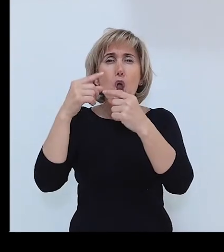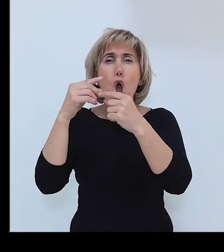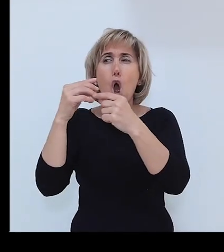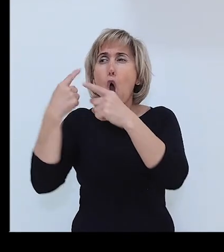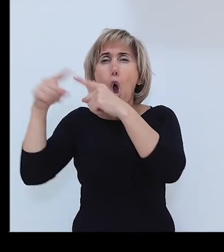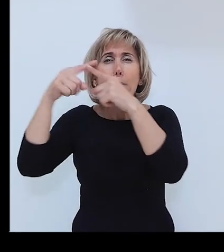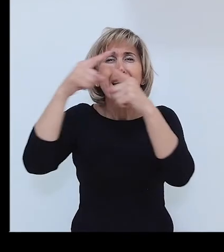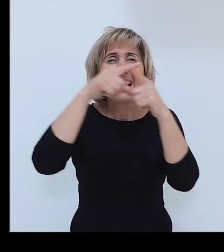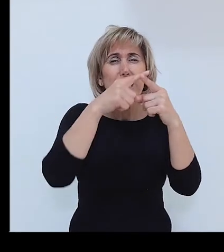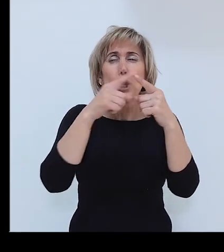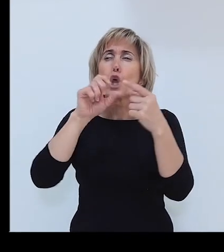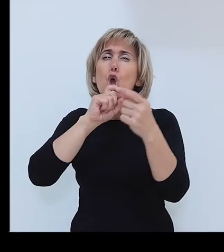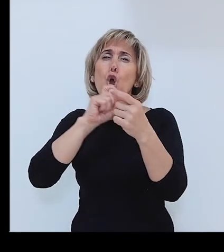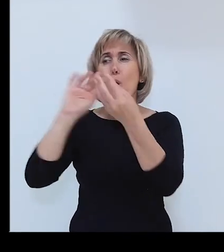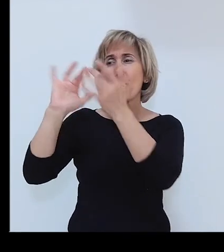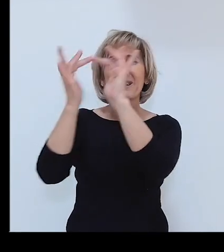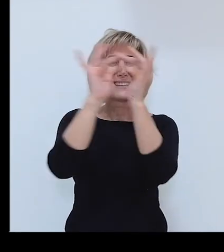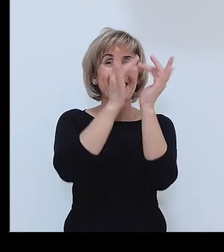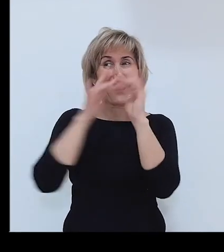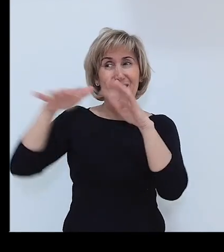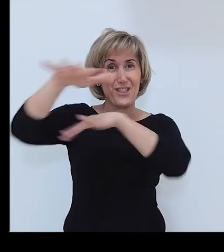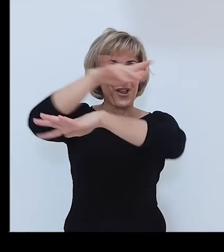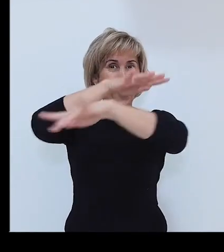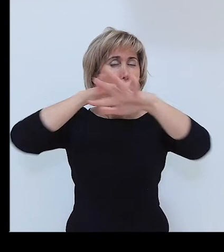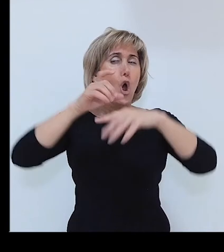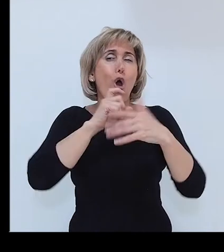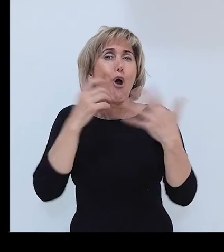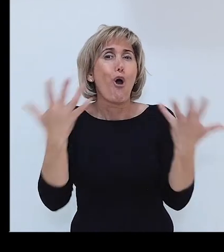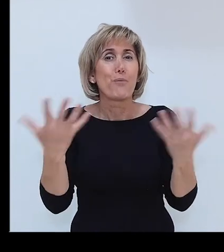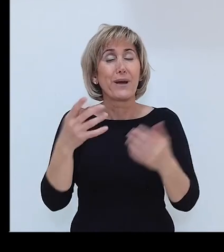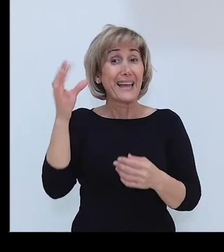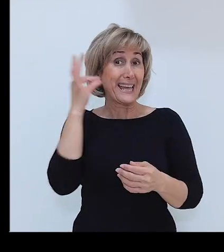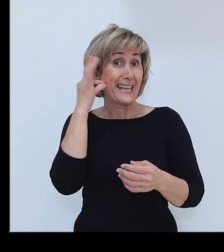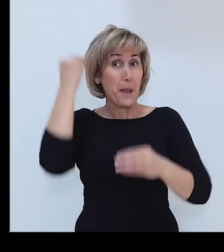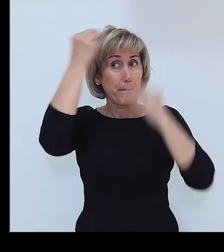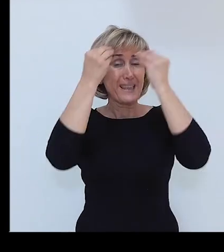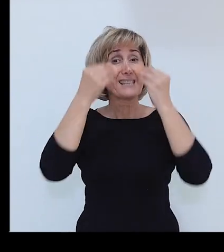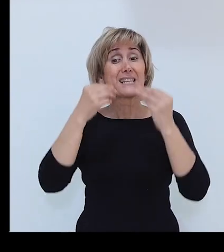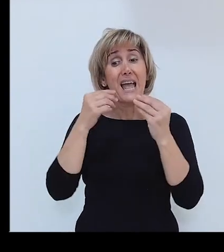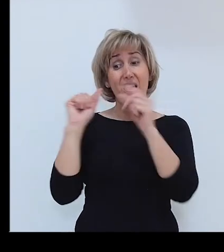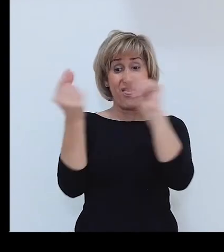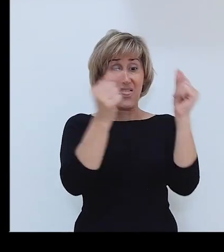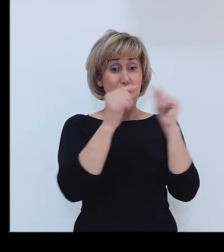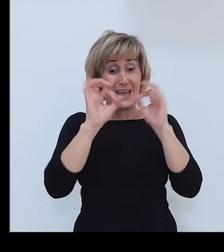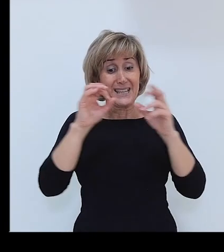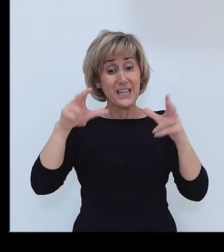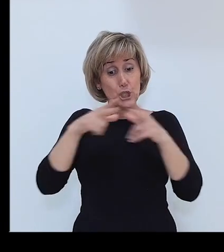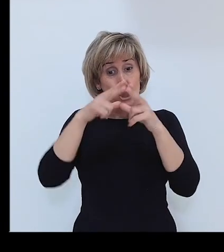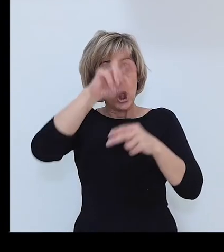el significado que tiene la acción de los actores, identificar los objetos y cómo se interrelacionan entre ellos.